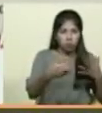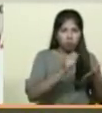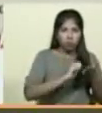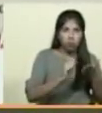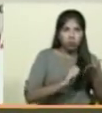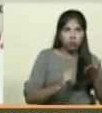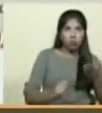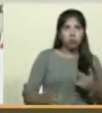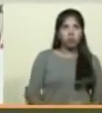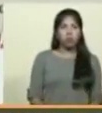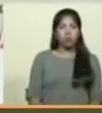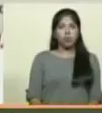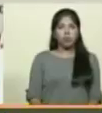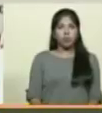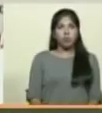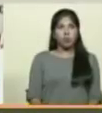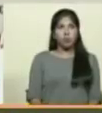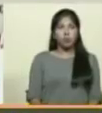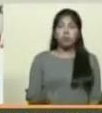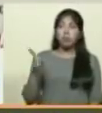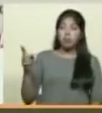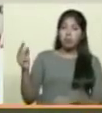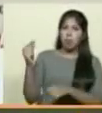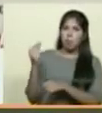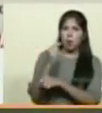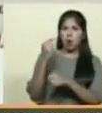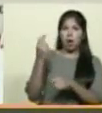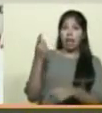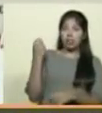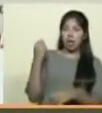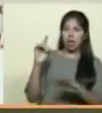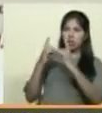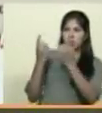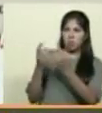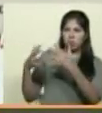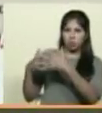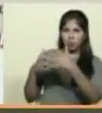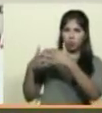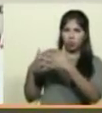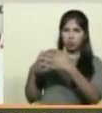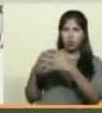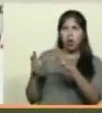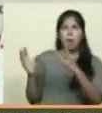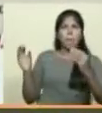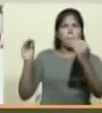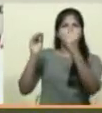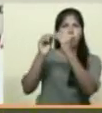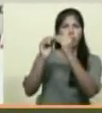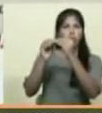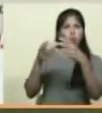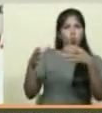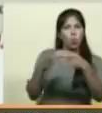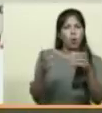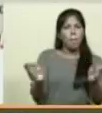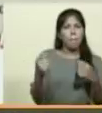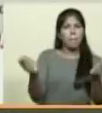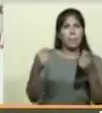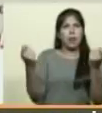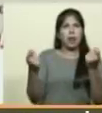Esta declaración del Departamento de Estado coincide con una campaña de agresiones al poder